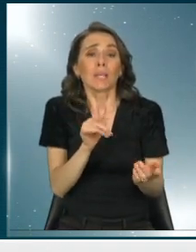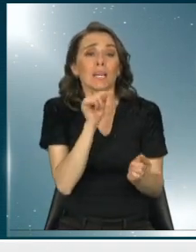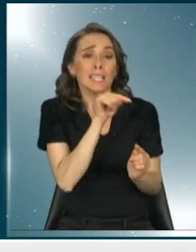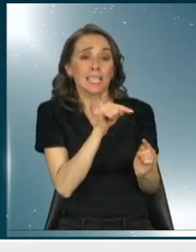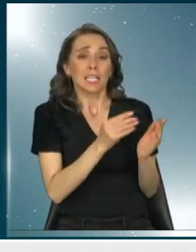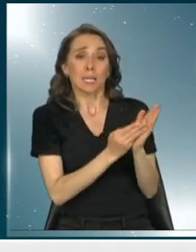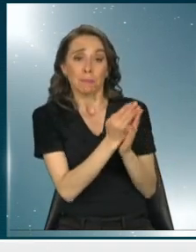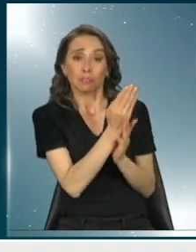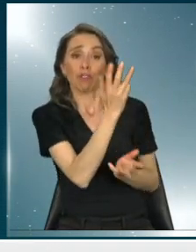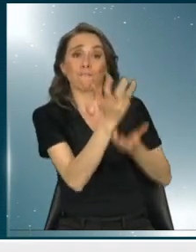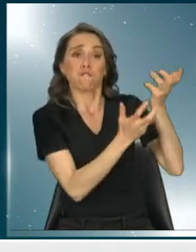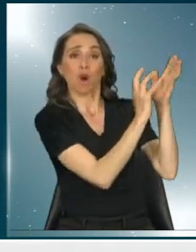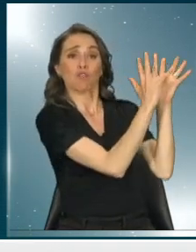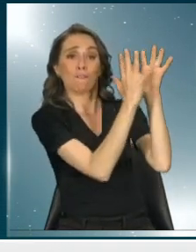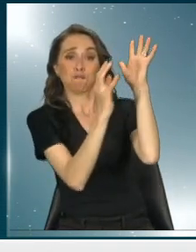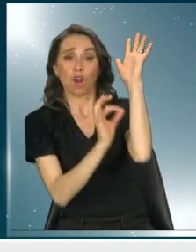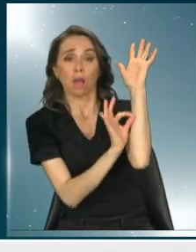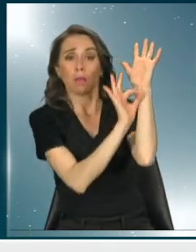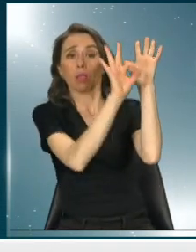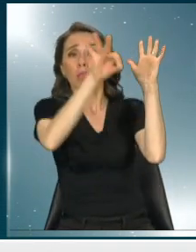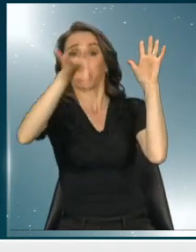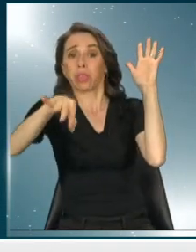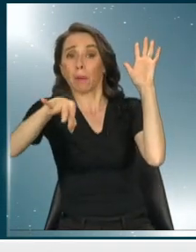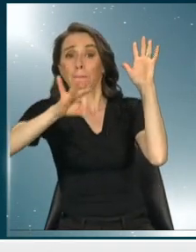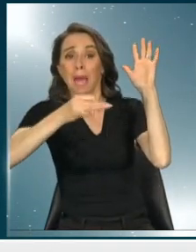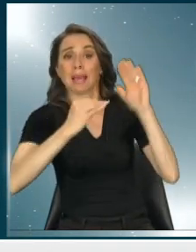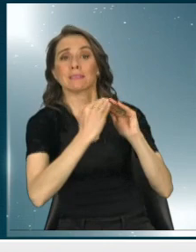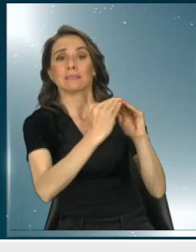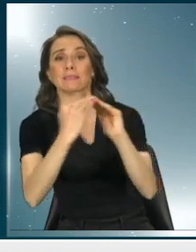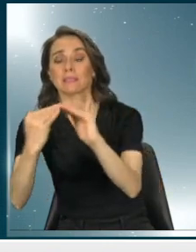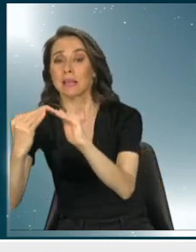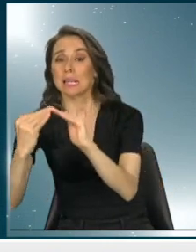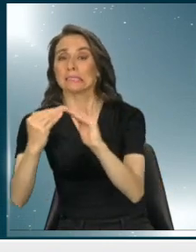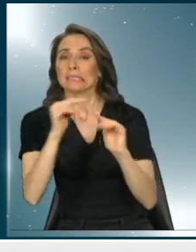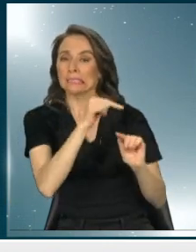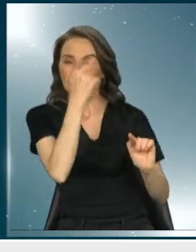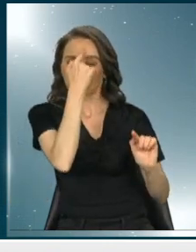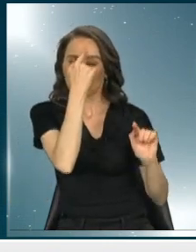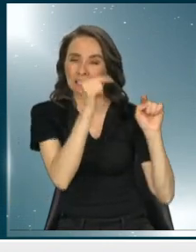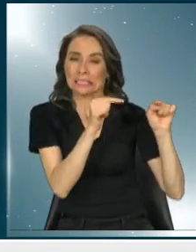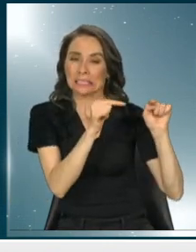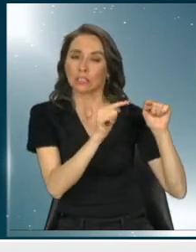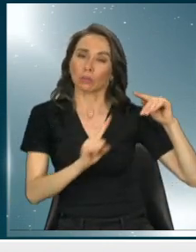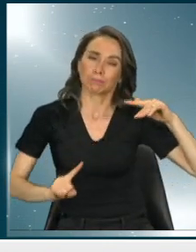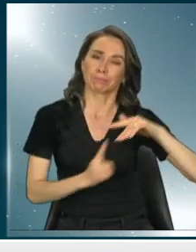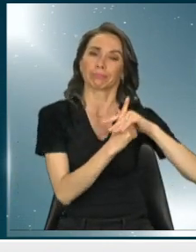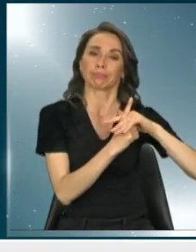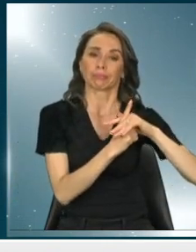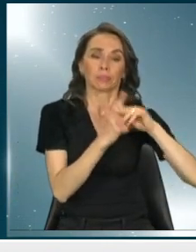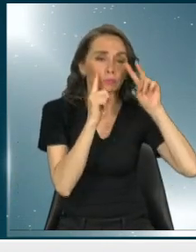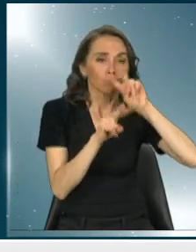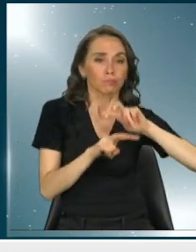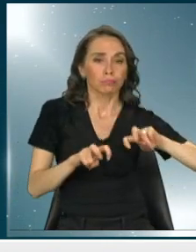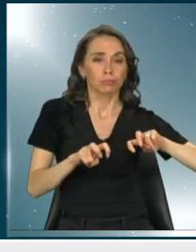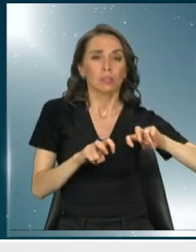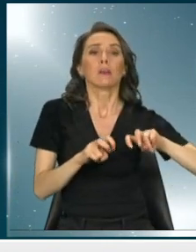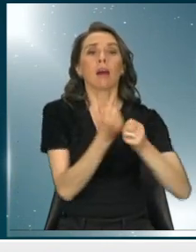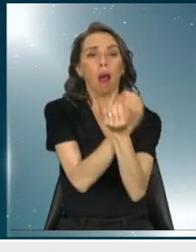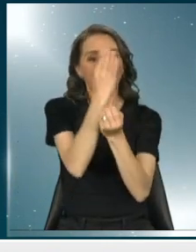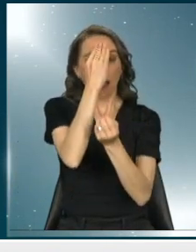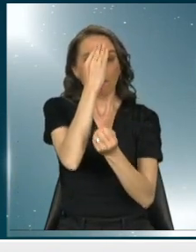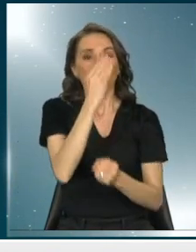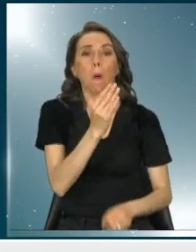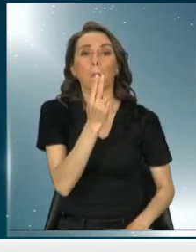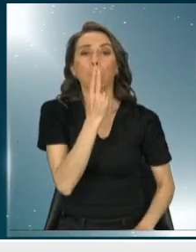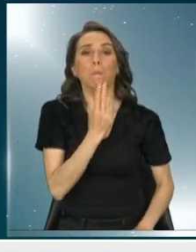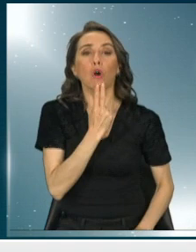comenzó por un incendio forestal, esta hipótesis toma aún más fuerza para el laboratorio de carabineros de Puerto Montt, quienes